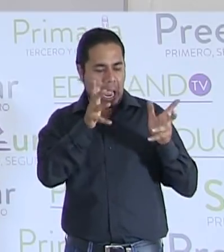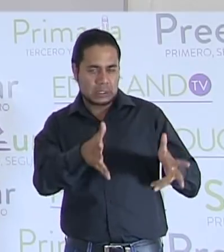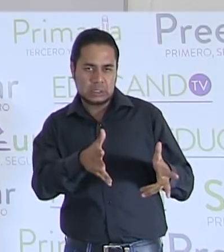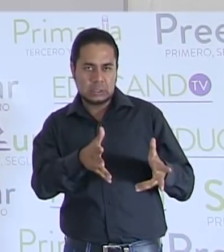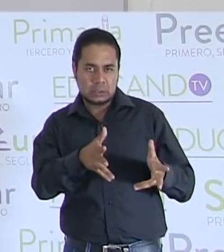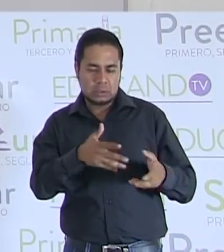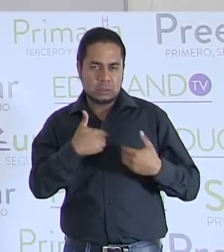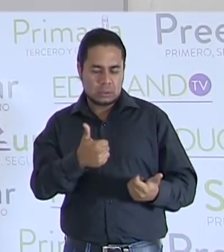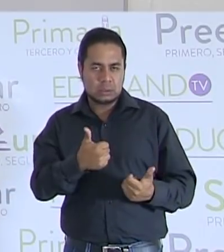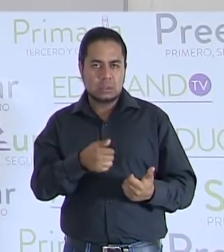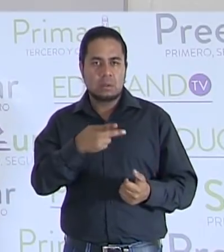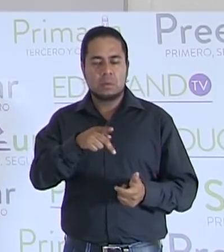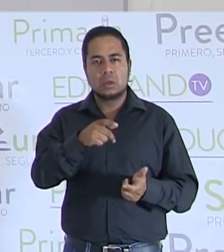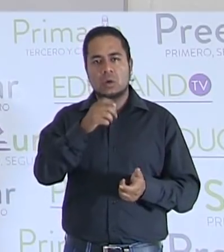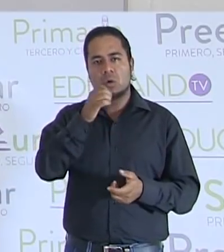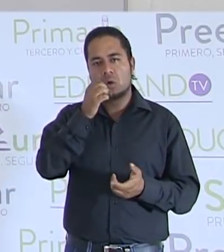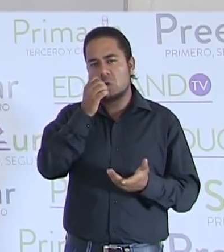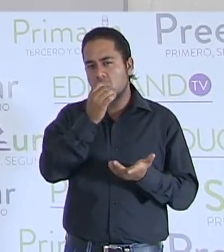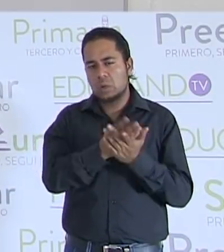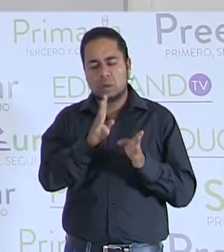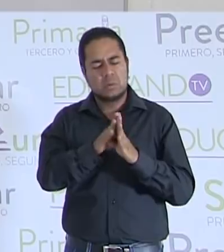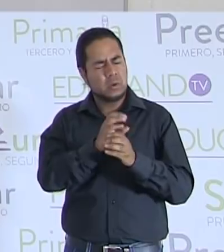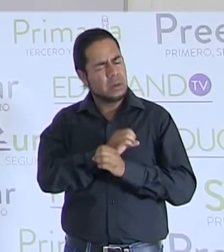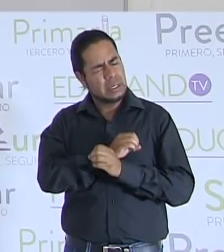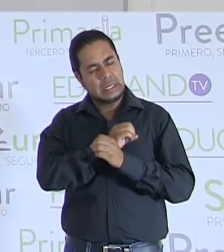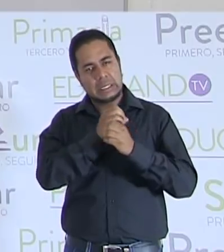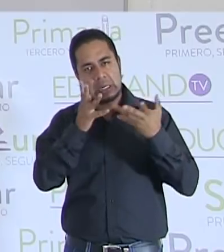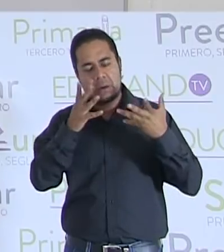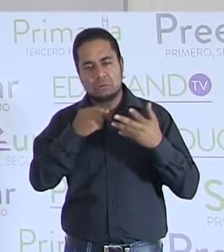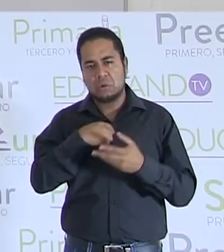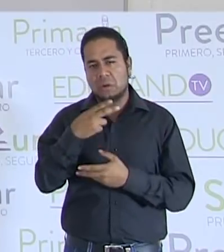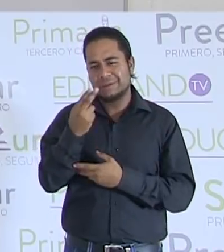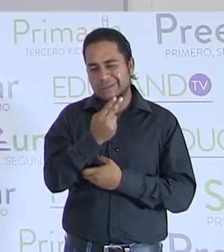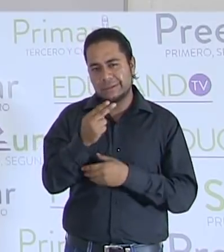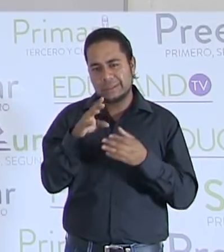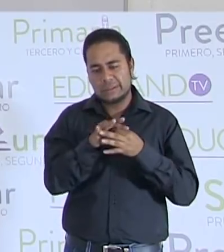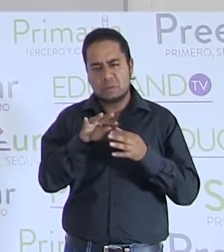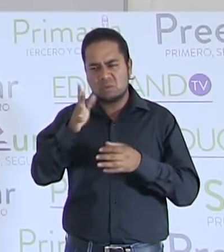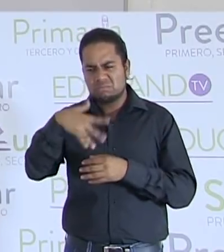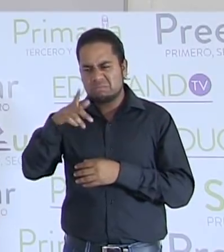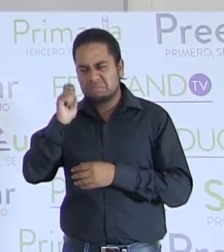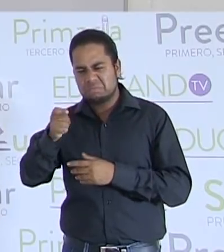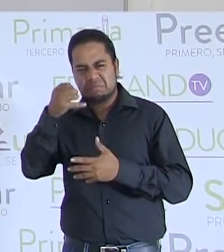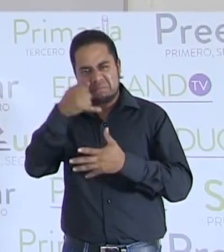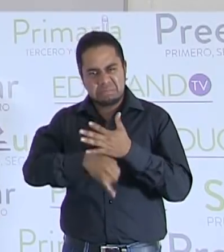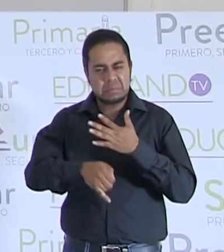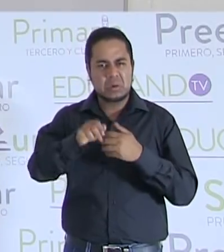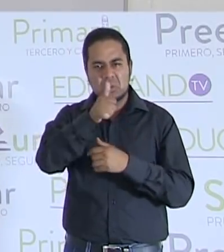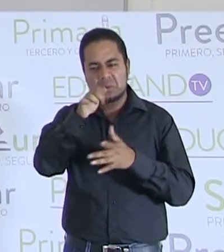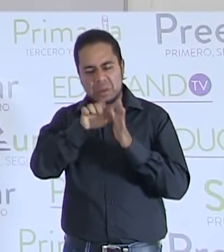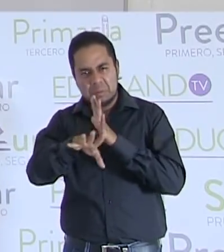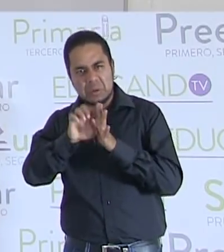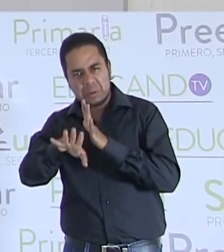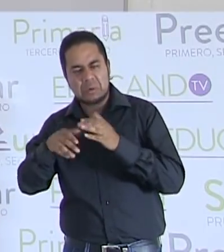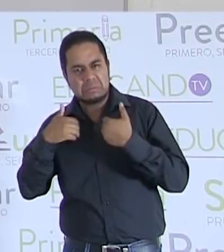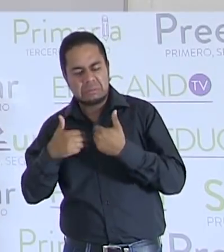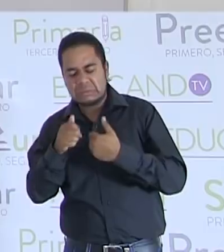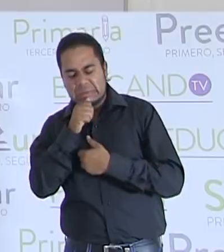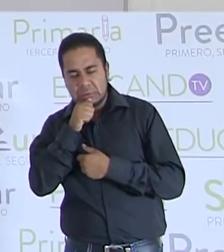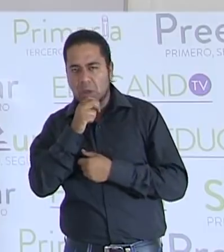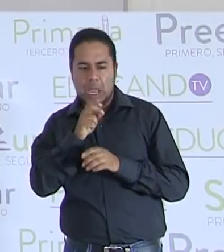refranes que solamente, que son muy claritos, pues, y que no necesitamos estar rebuscando otro significado